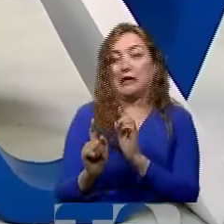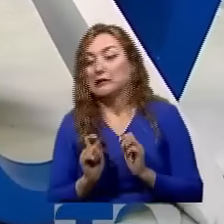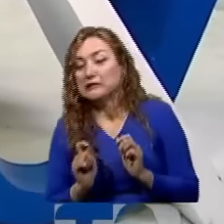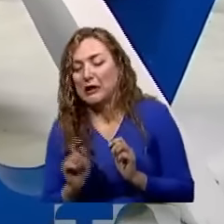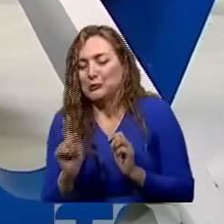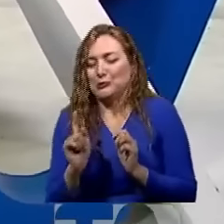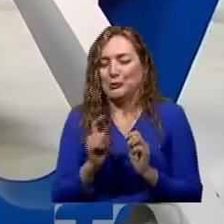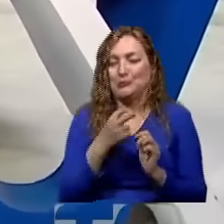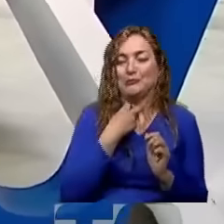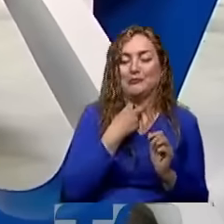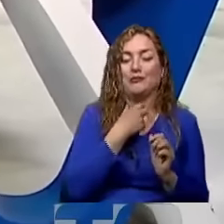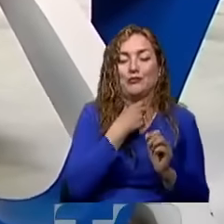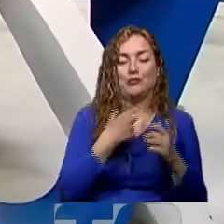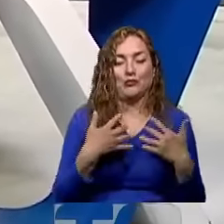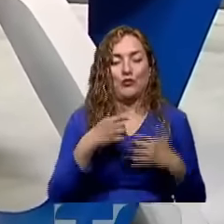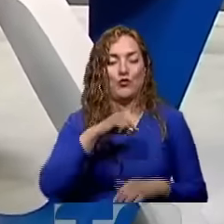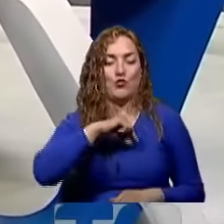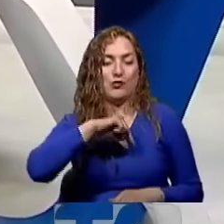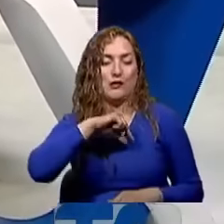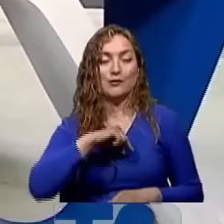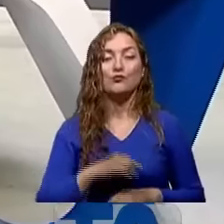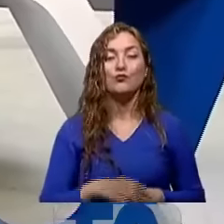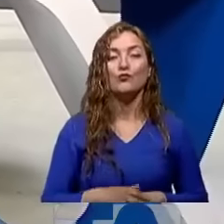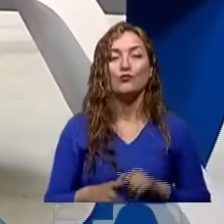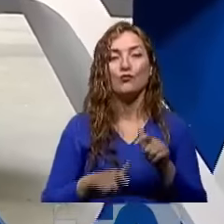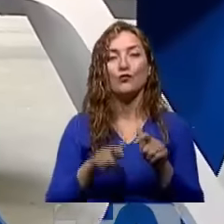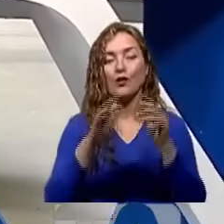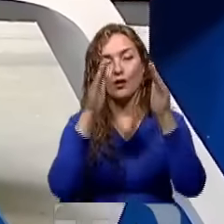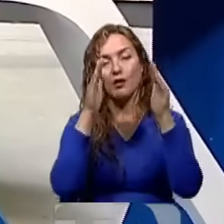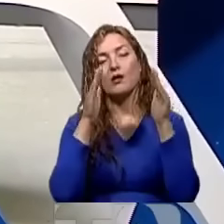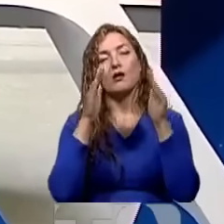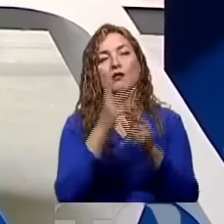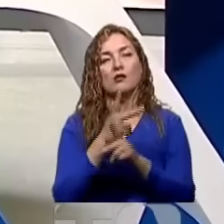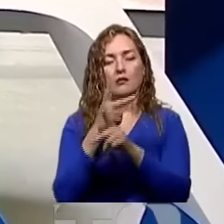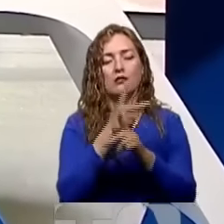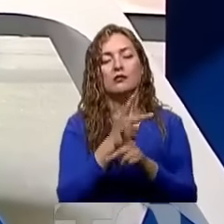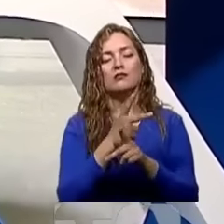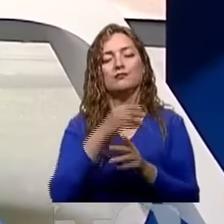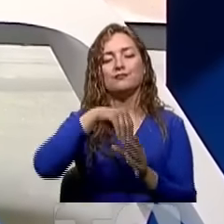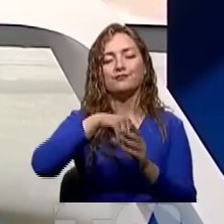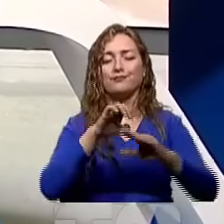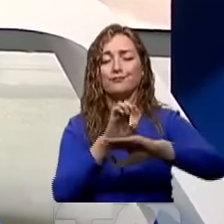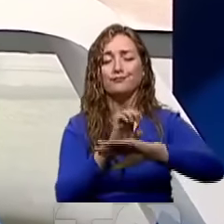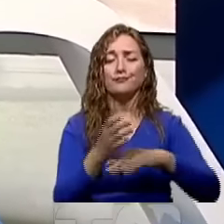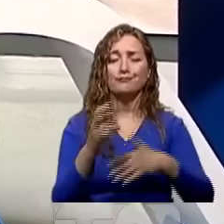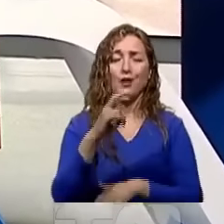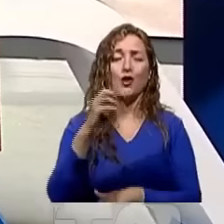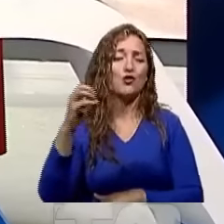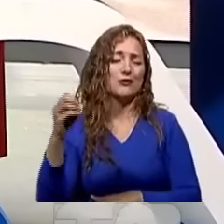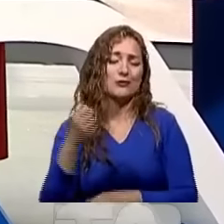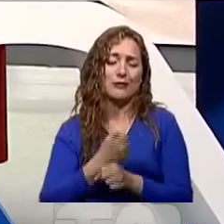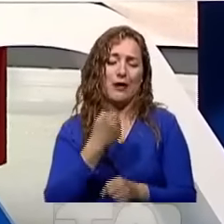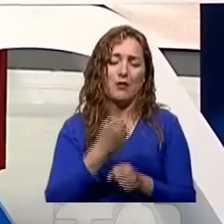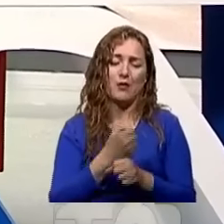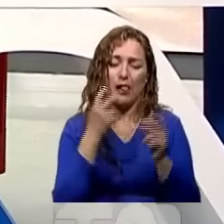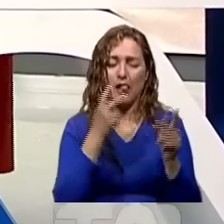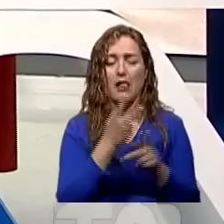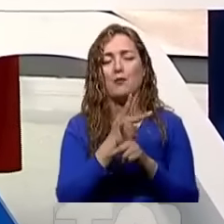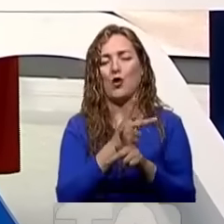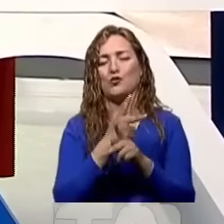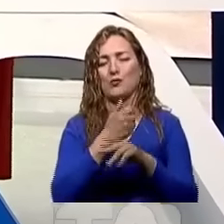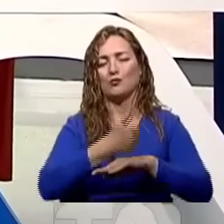hacer conciencia, ¿no? Saber que hay números en los que se llama la atención de la conservación, sobre todo en nuestro país. Así es que hay un trabajo importante que tiene que hacer